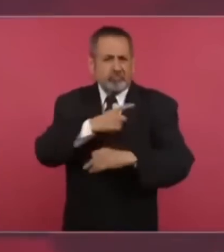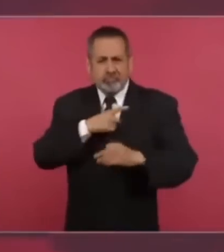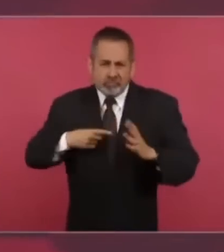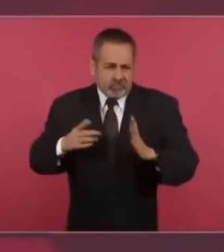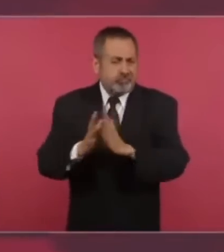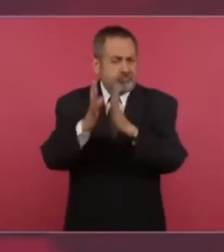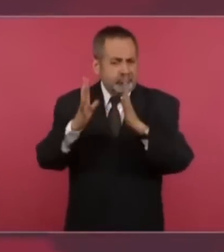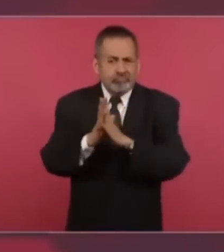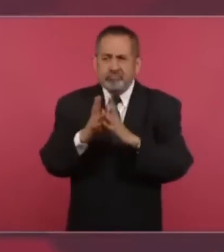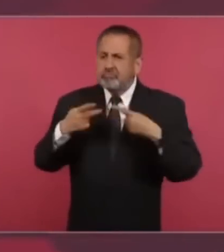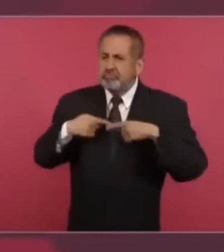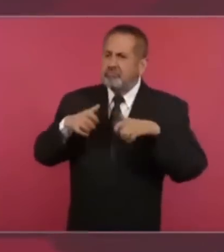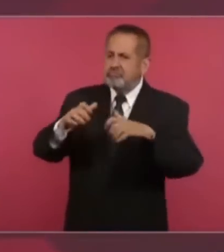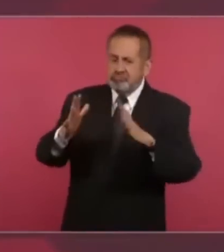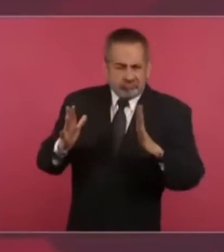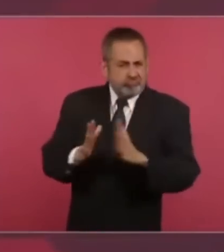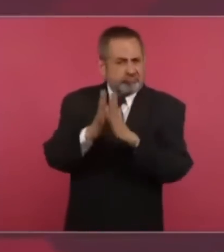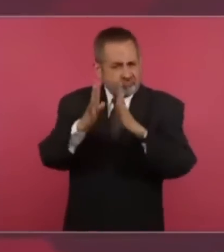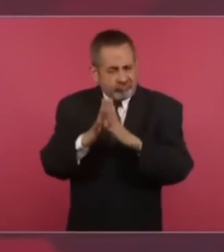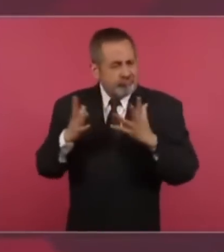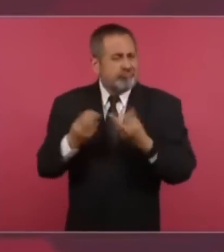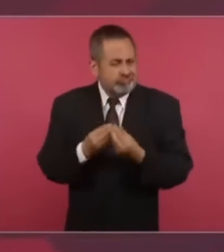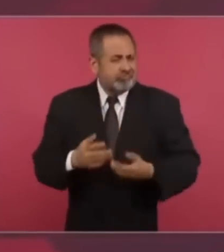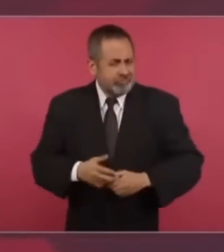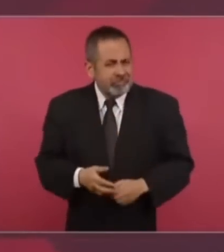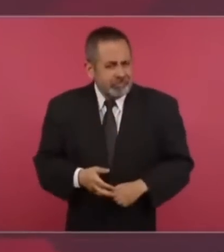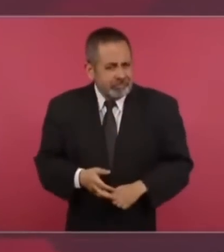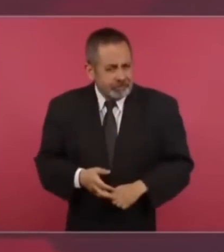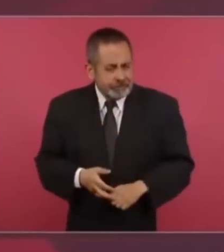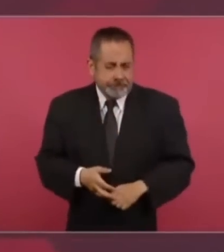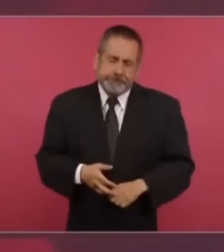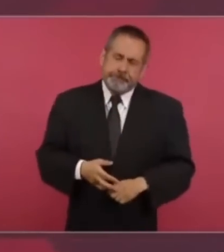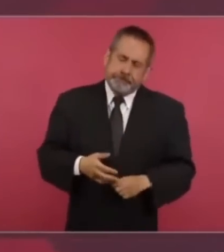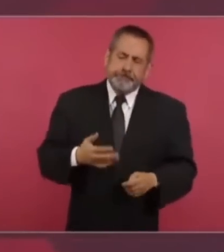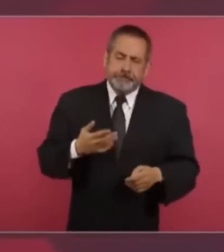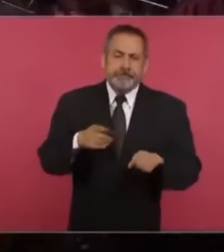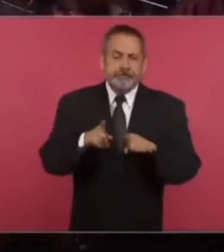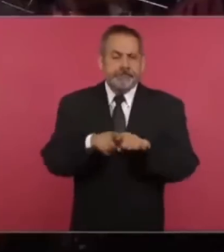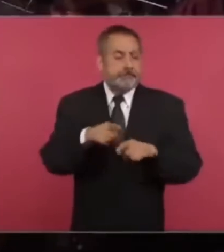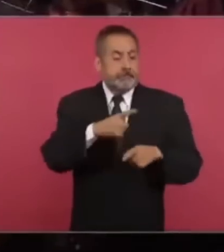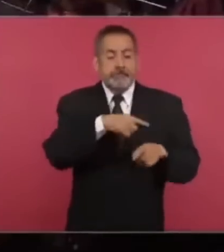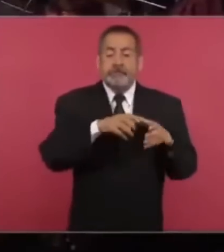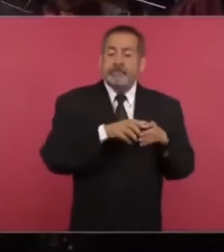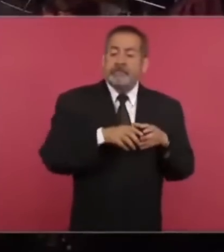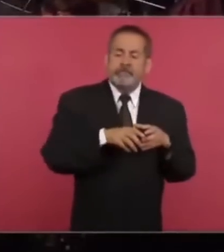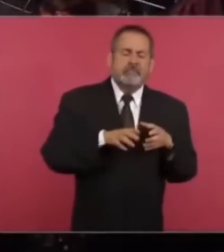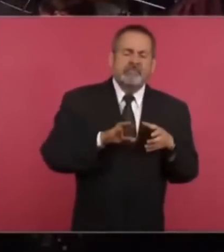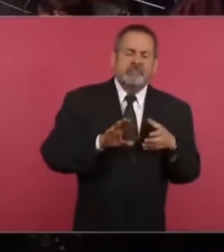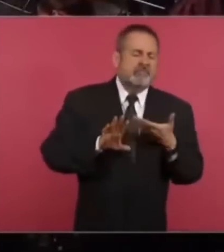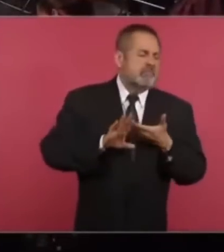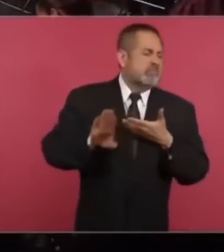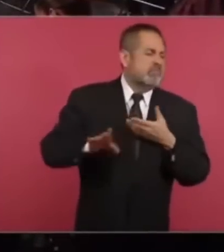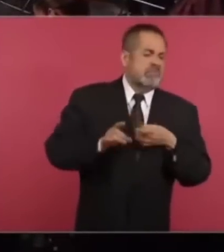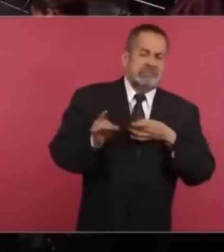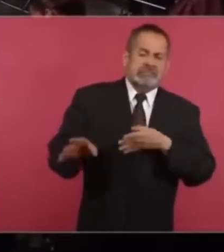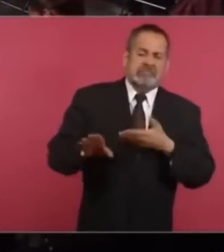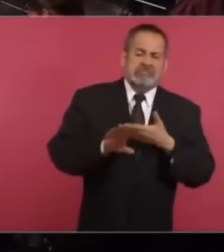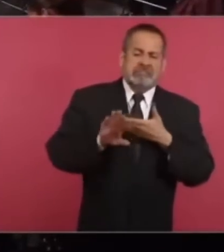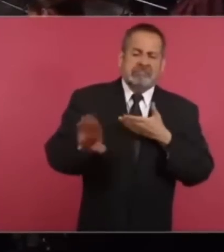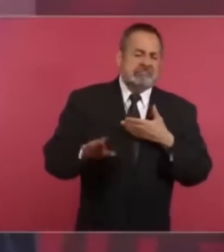de todo el pueblo. Entonces, de ahí también venía un desprecio por la